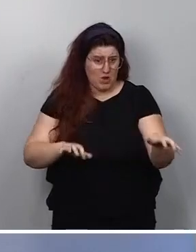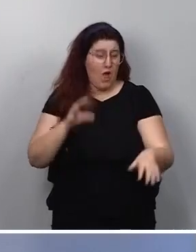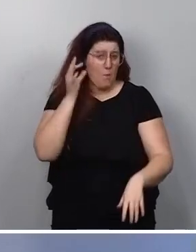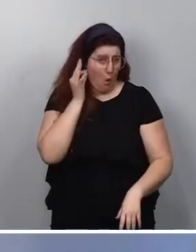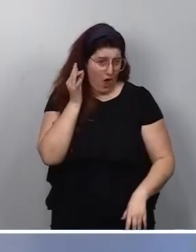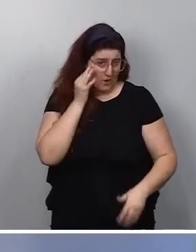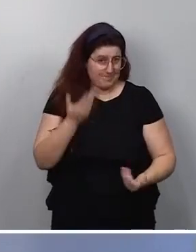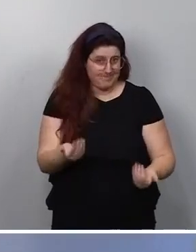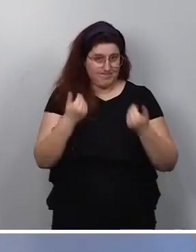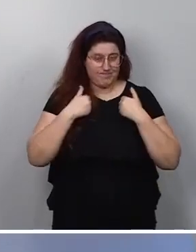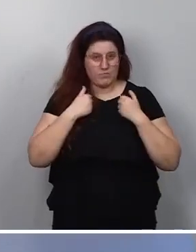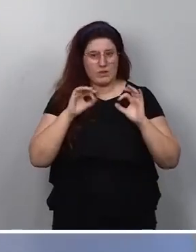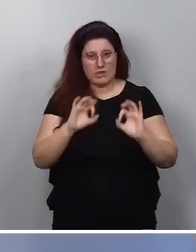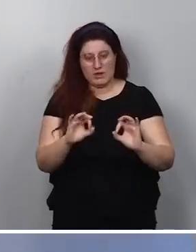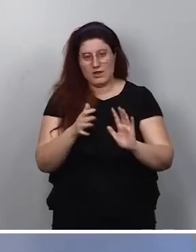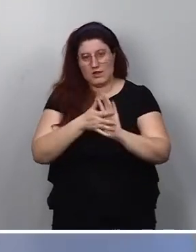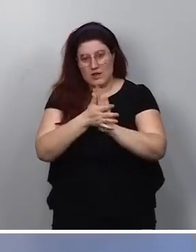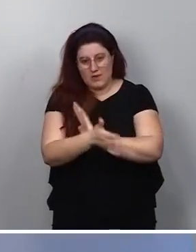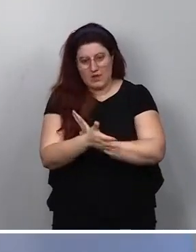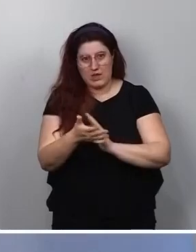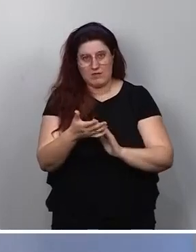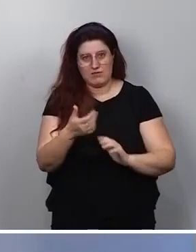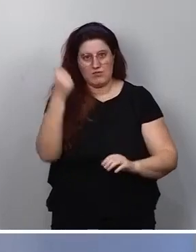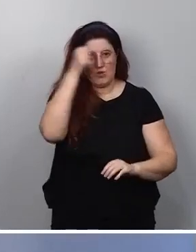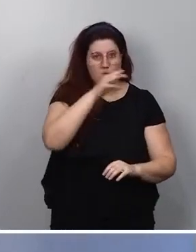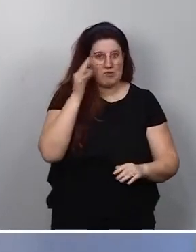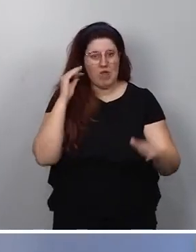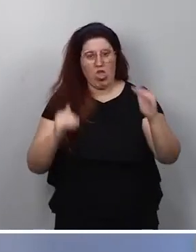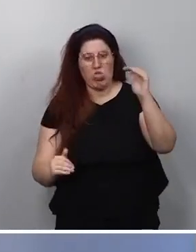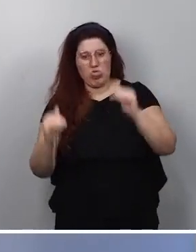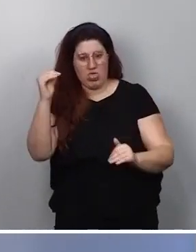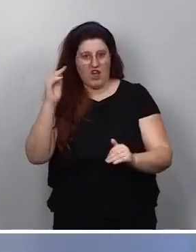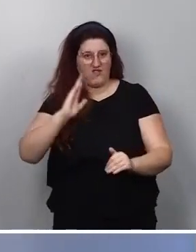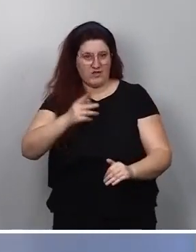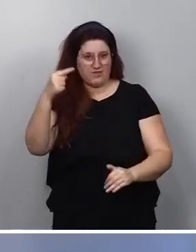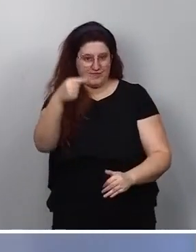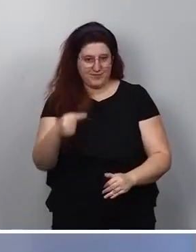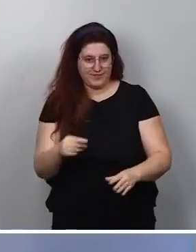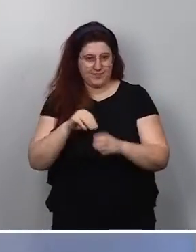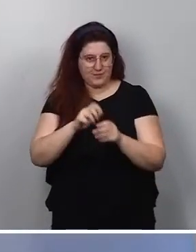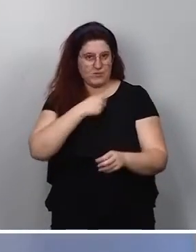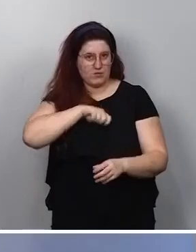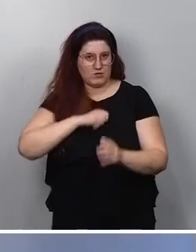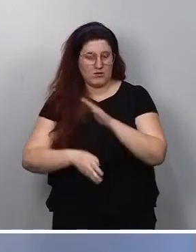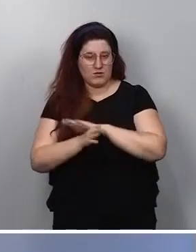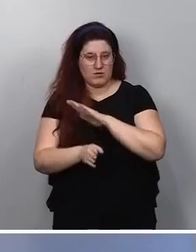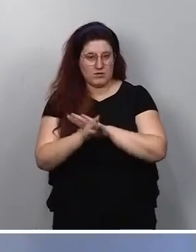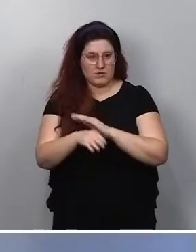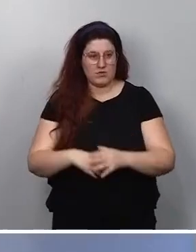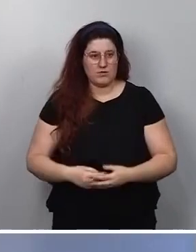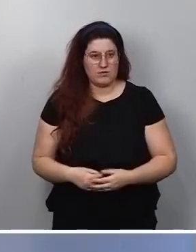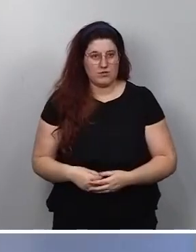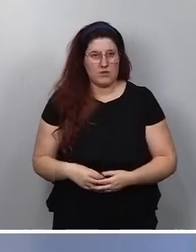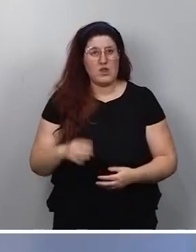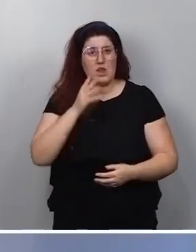mujeres lo que incide negativamente en todas las brechas de género que persisten en nuestro país teniendo en cuenta el